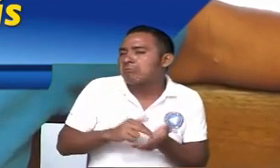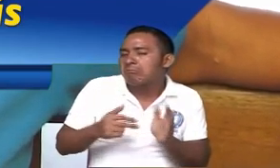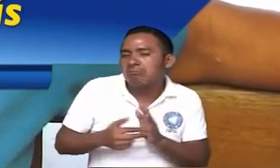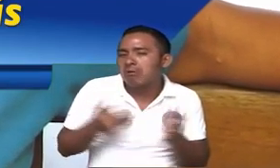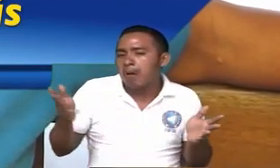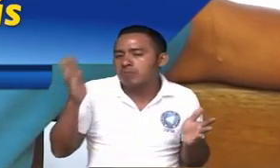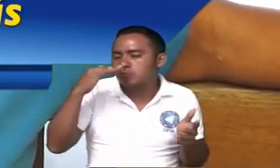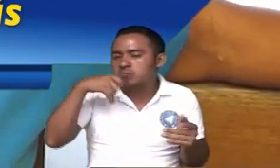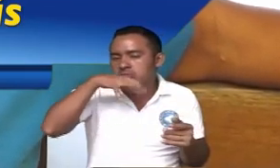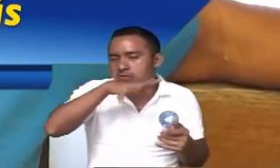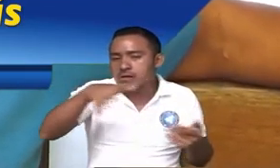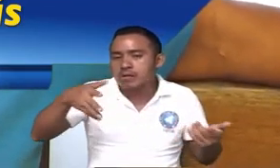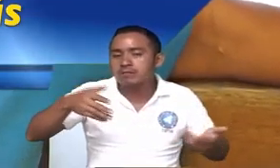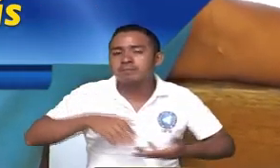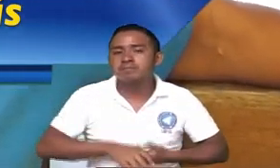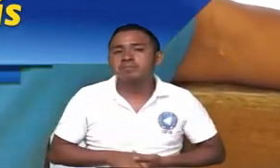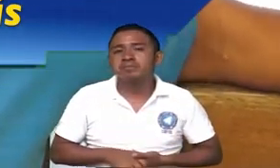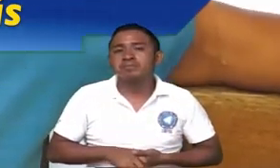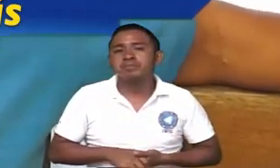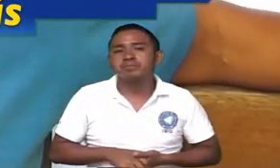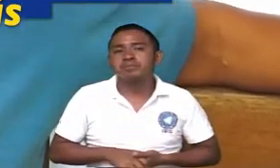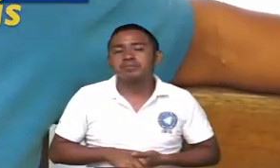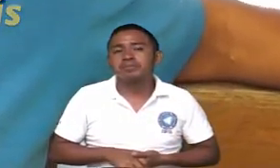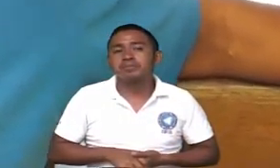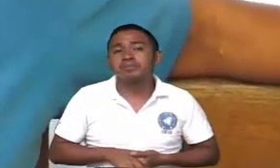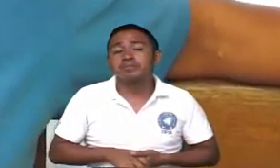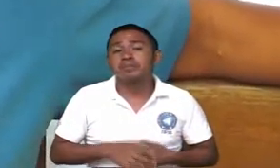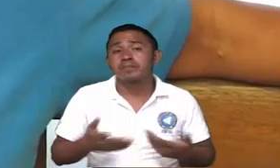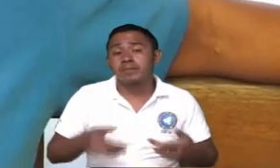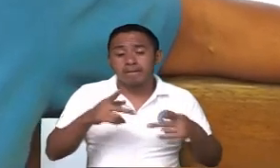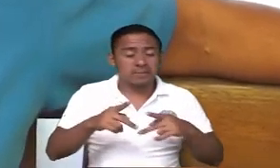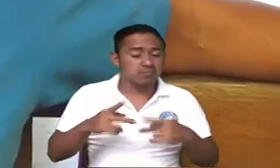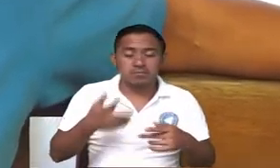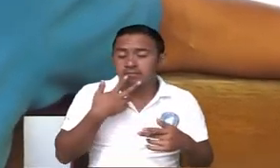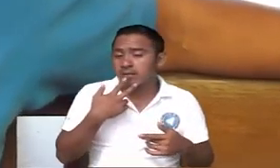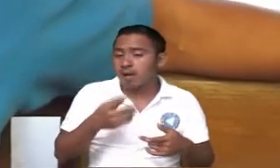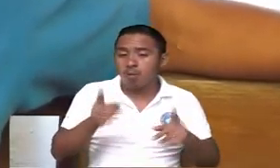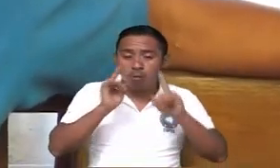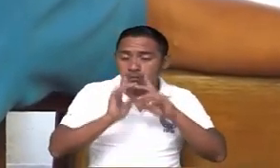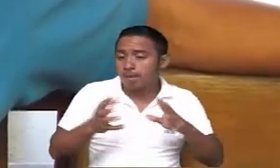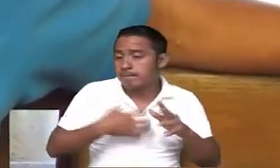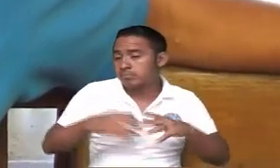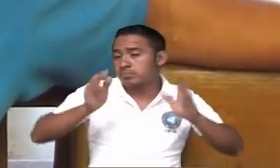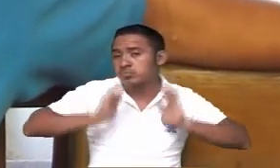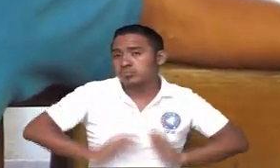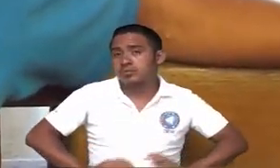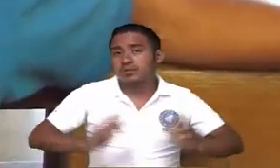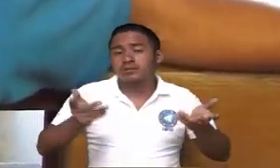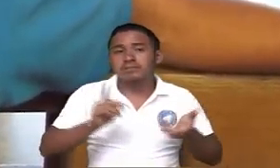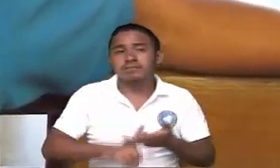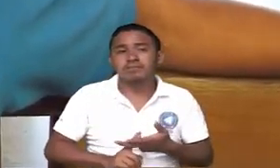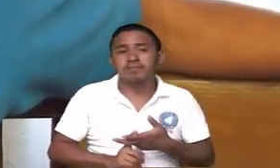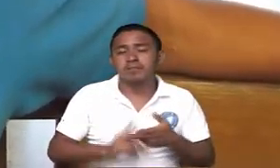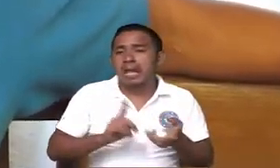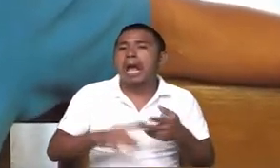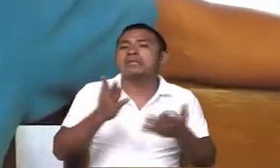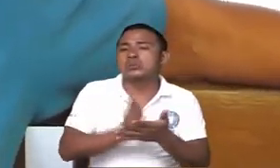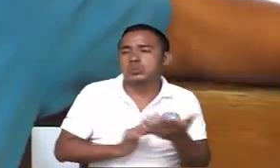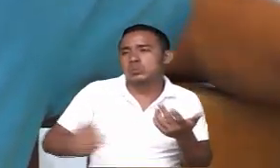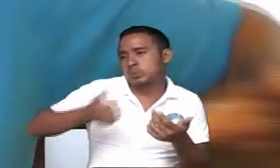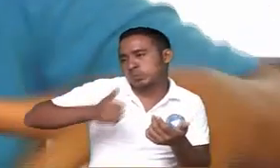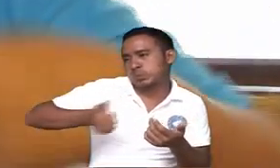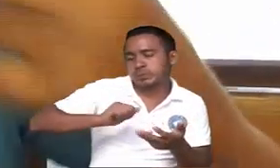mal aliento en las personas? Mal descuido de la persona, que no se cuida, que uno que bebe licor, otros